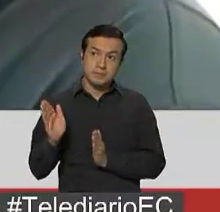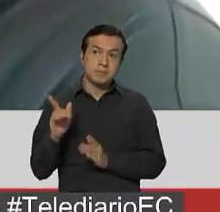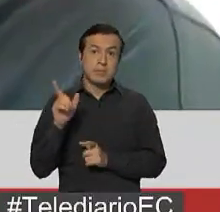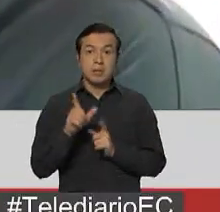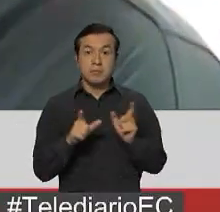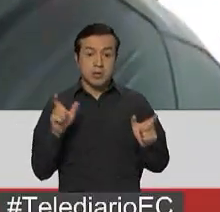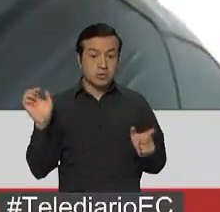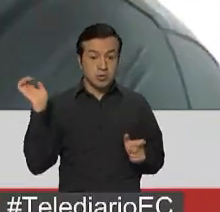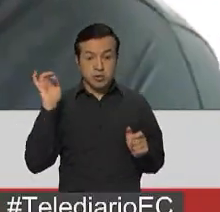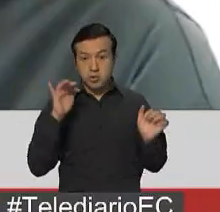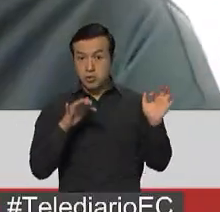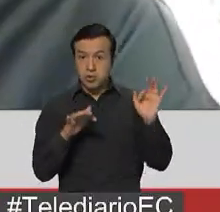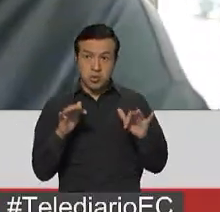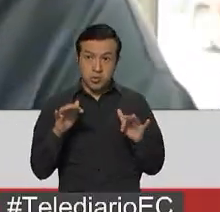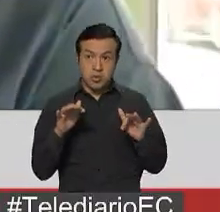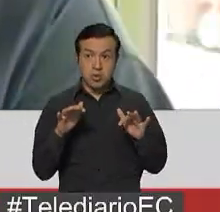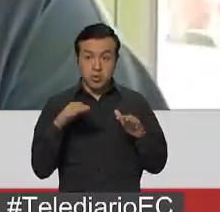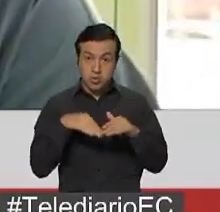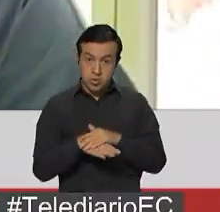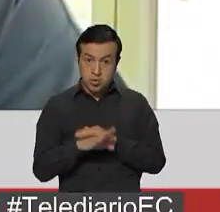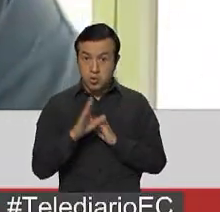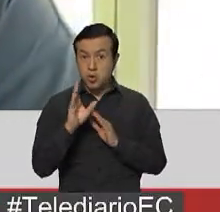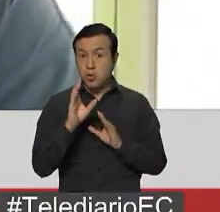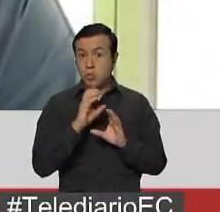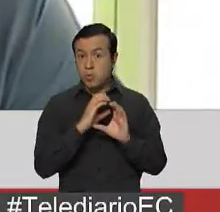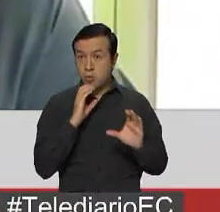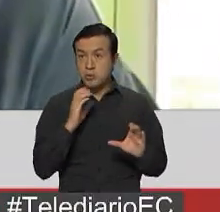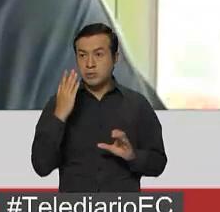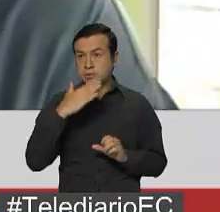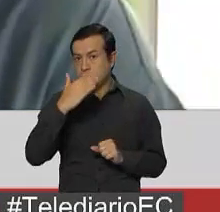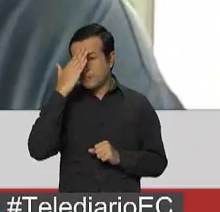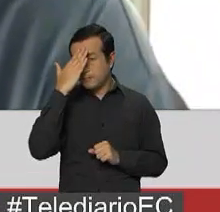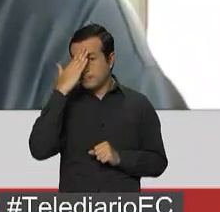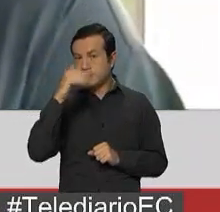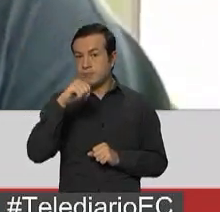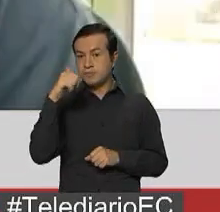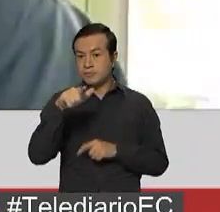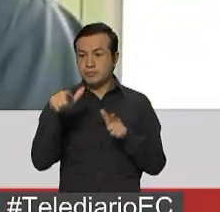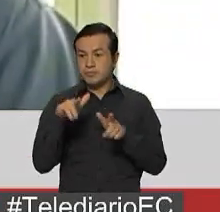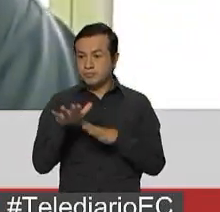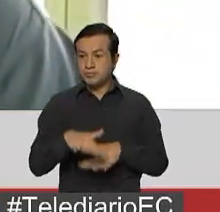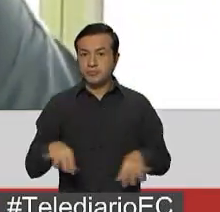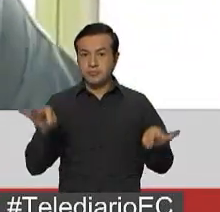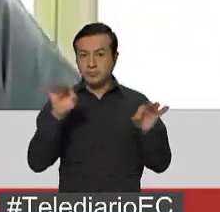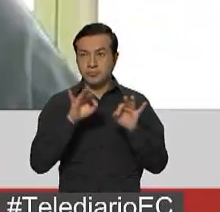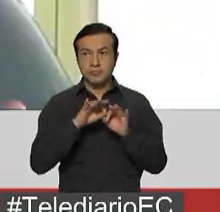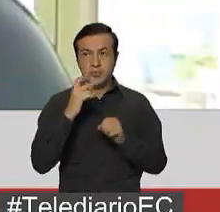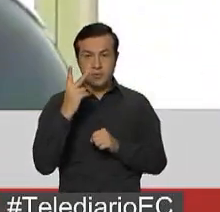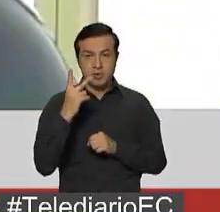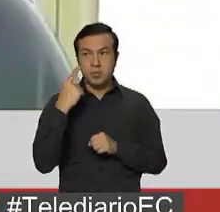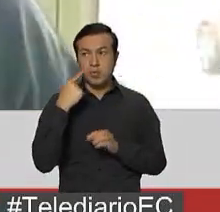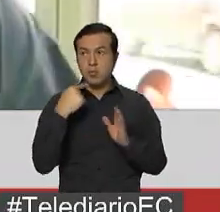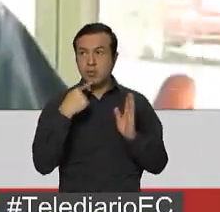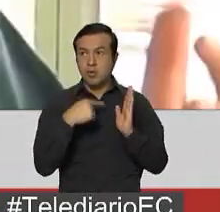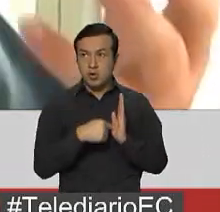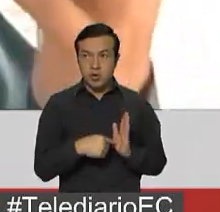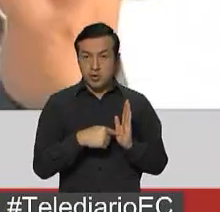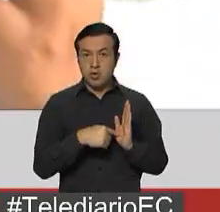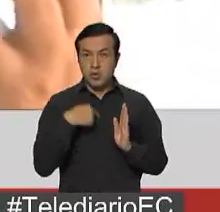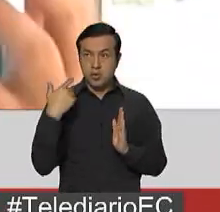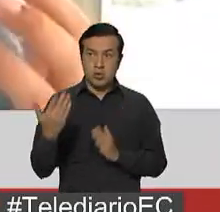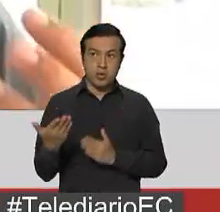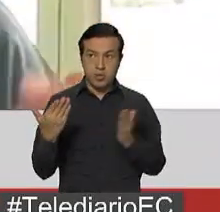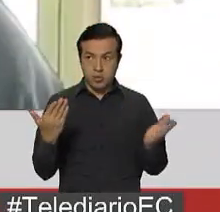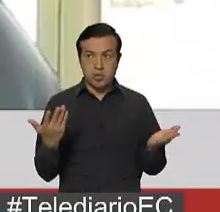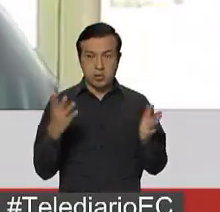de personas que ingresa gala al bus porque sabemos que otra parada importante dos maletas la de la florida también hay